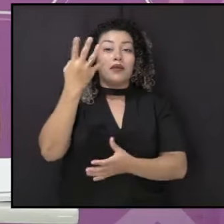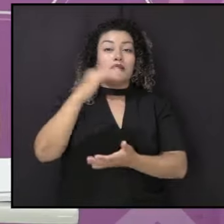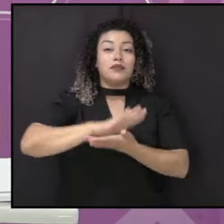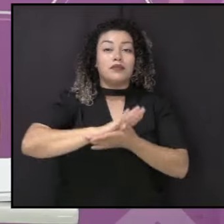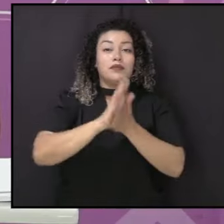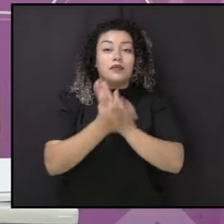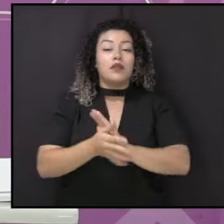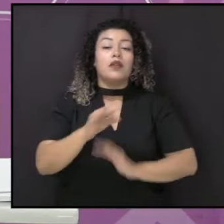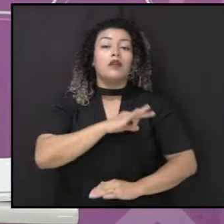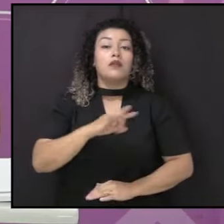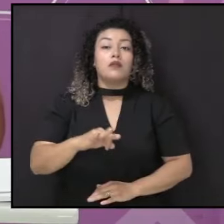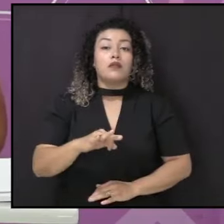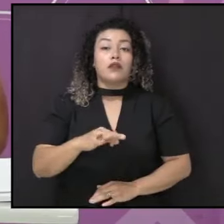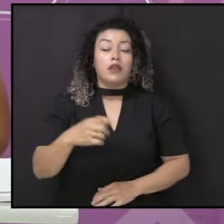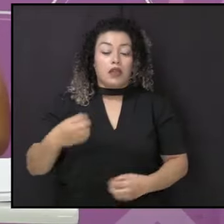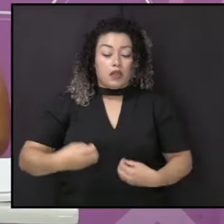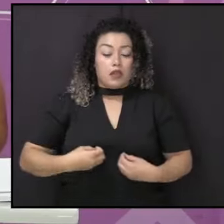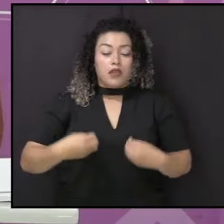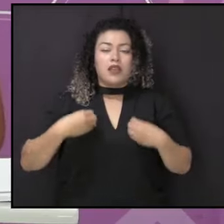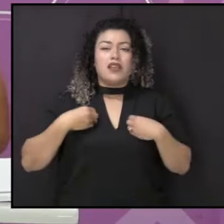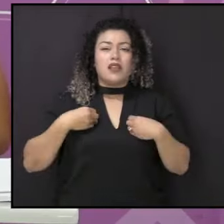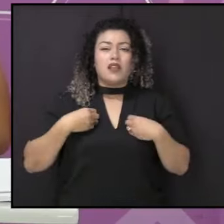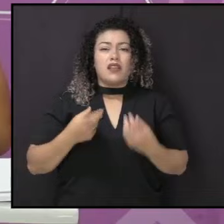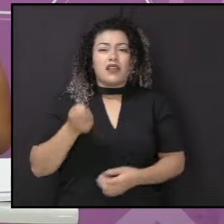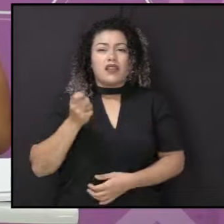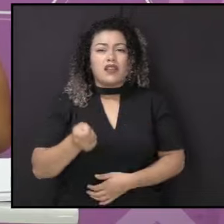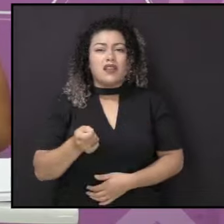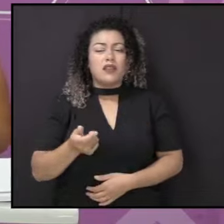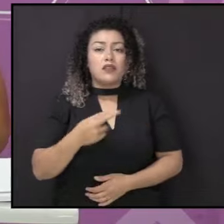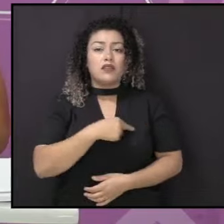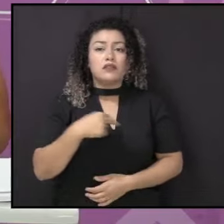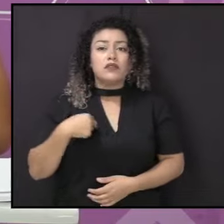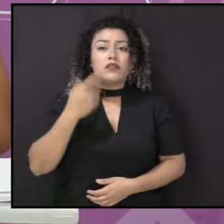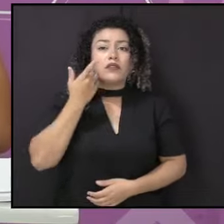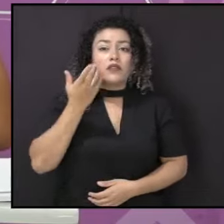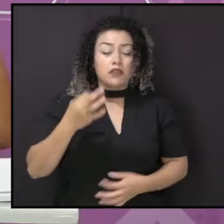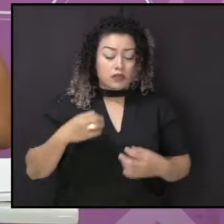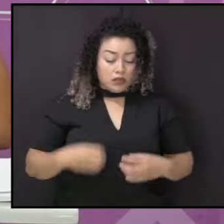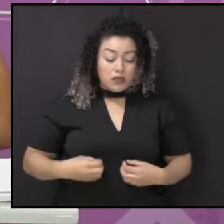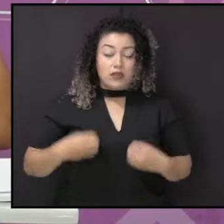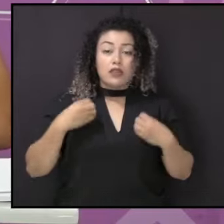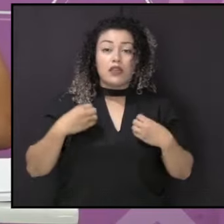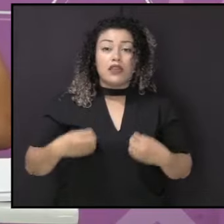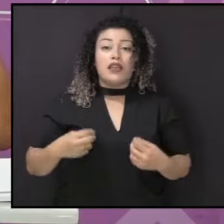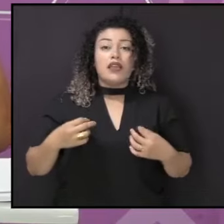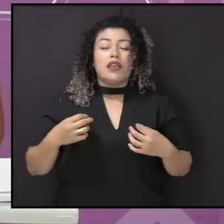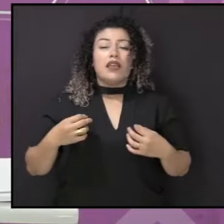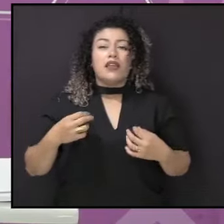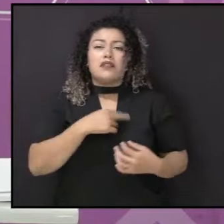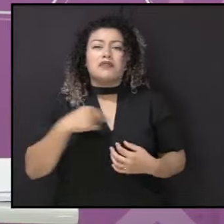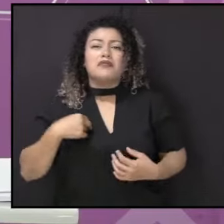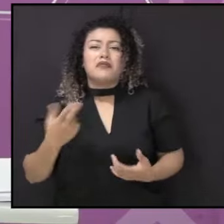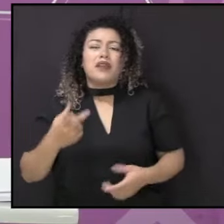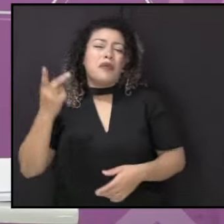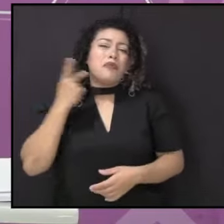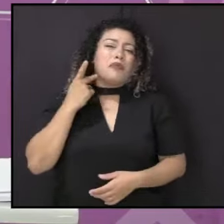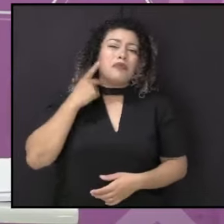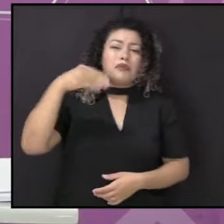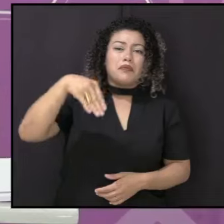es justamente el humanismo. El humanismo con el cual tenemos que ver justamente la política migratoria, y que precisamente